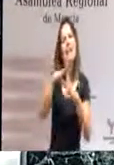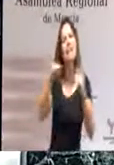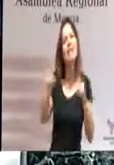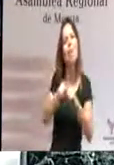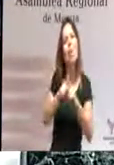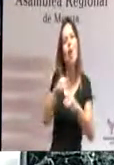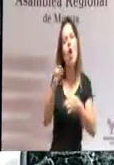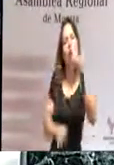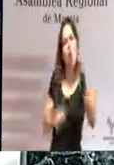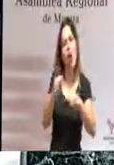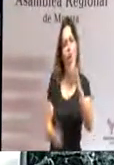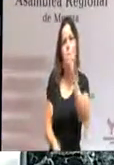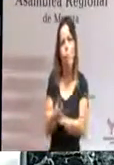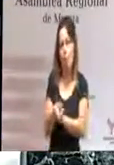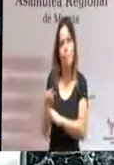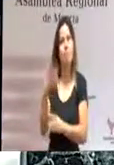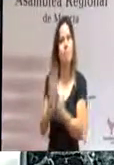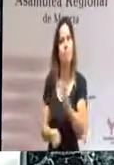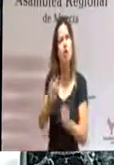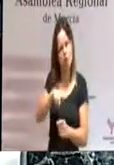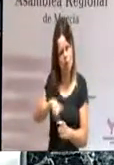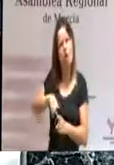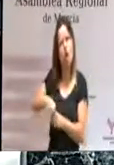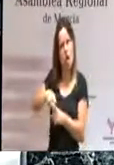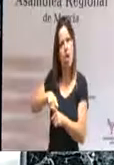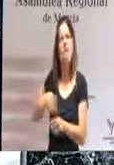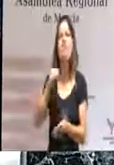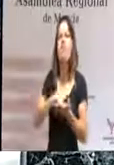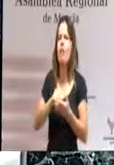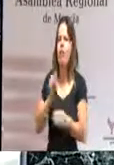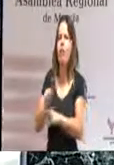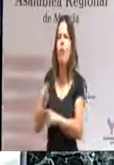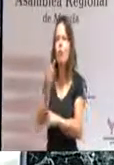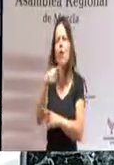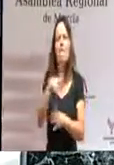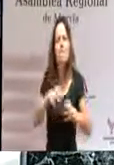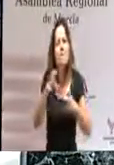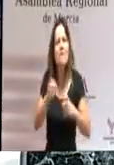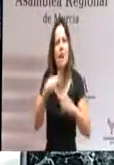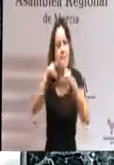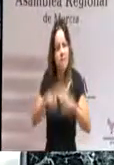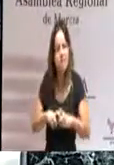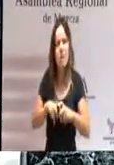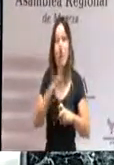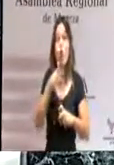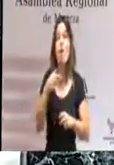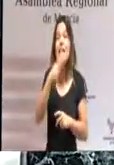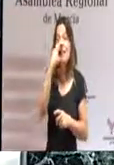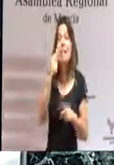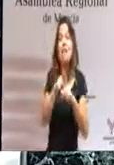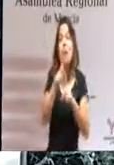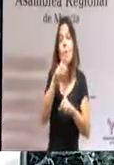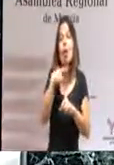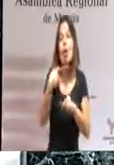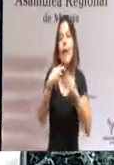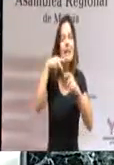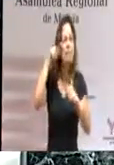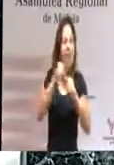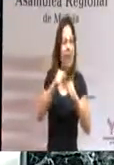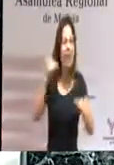juzgado. Se lo hemos reprochado en muchas ocasiones su afán de investigar. no con el interés de conocer los expedientes